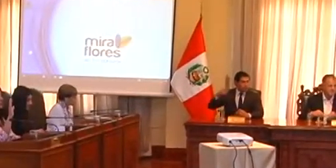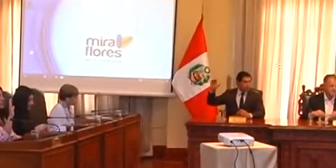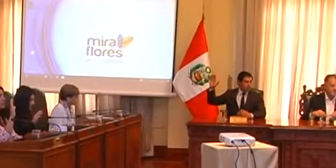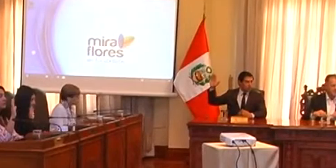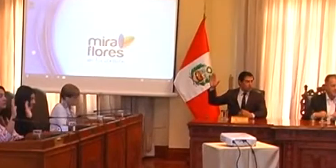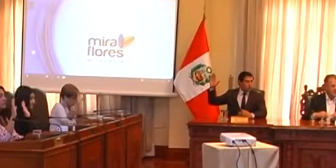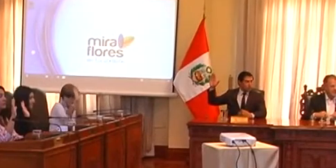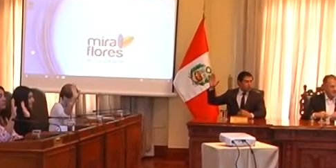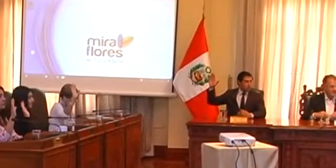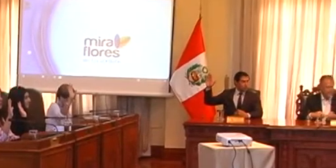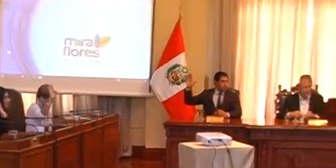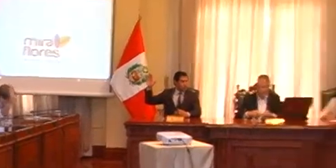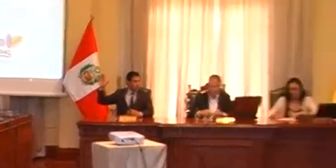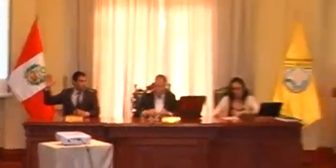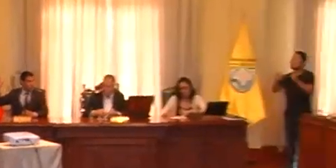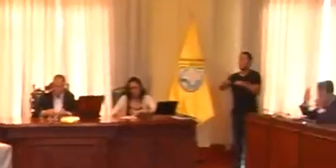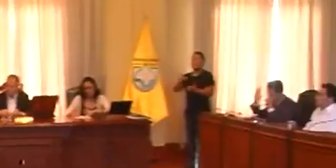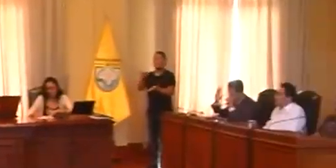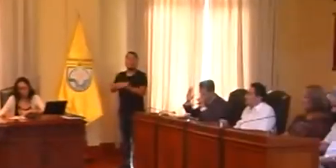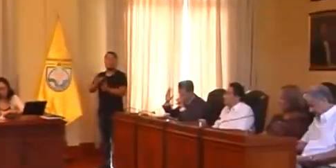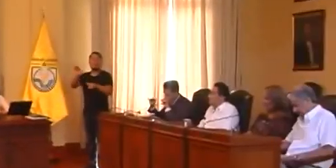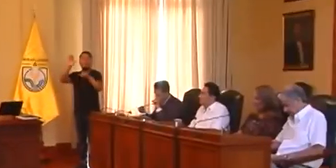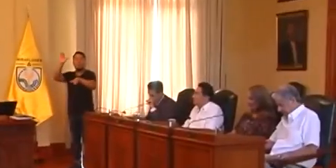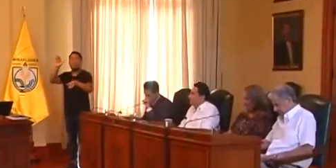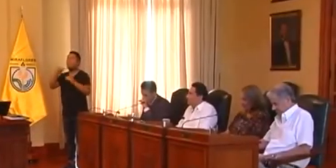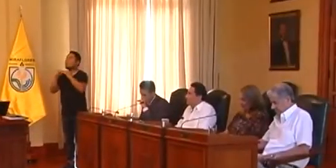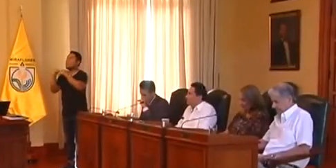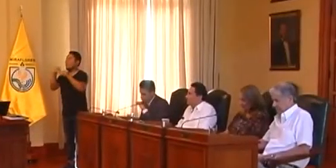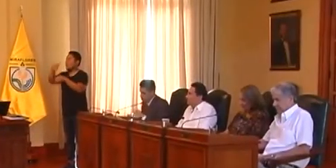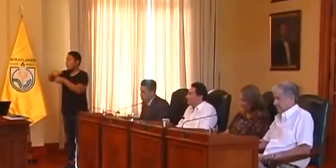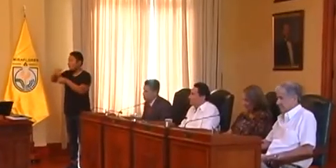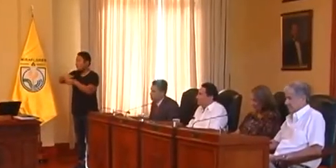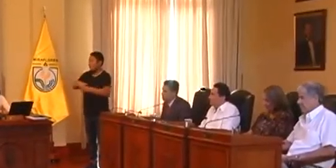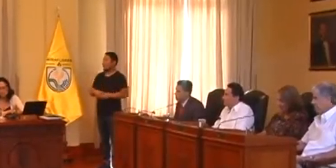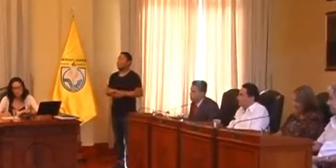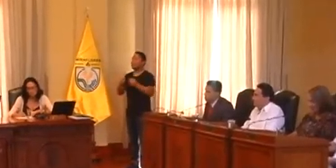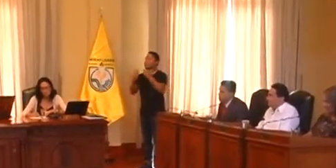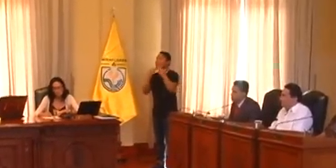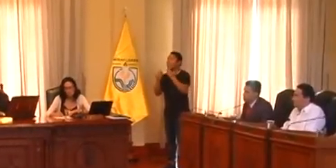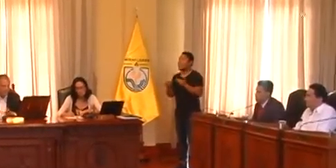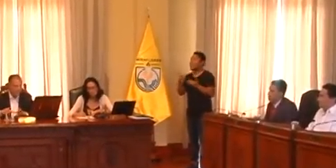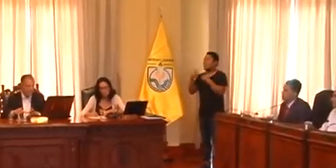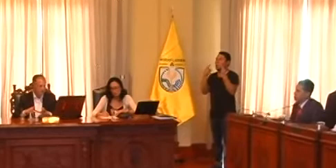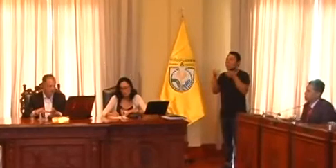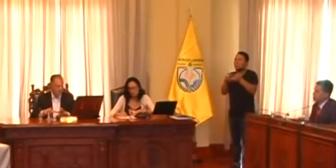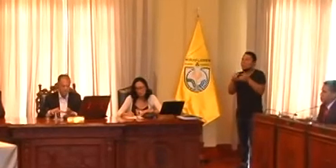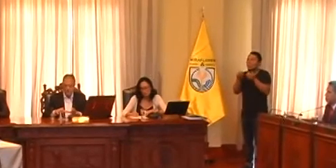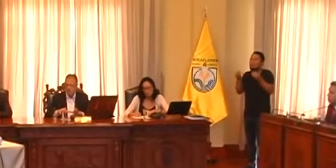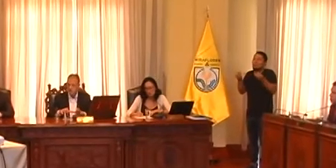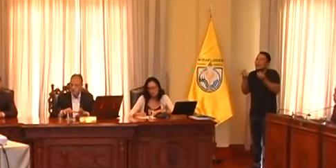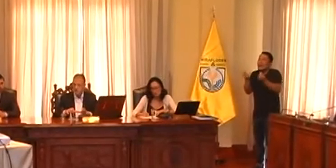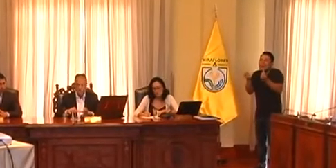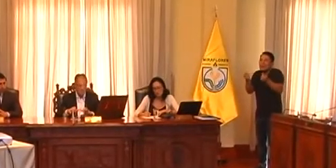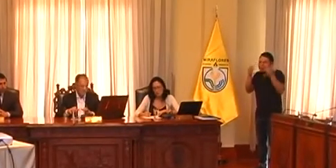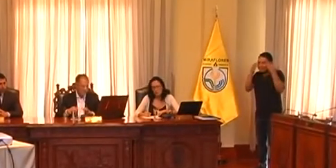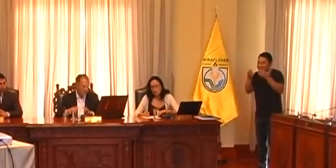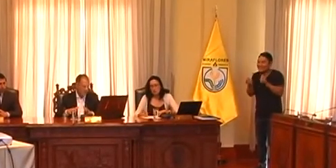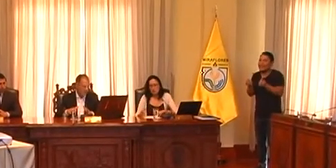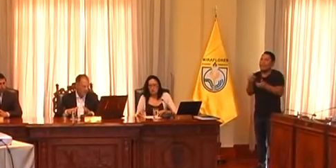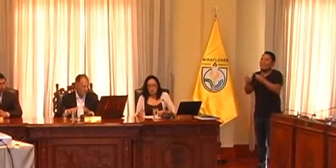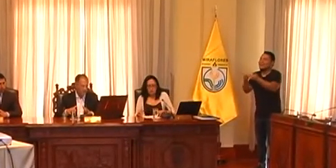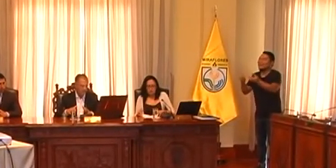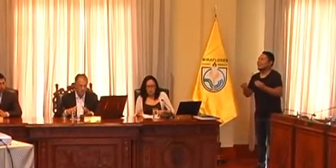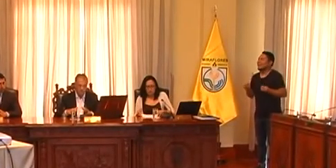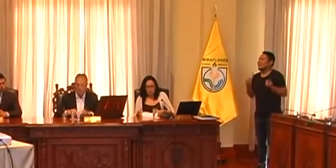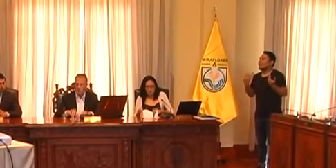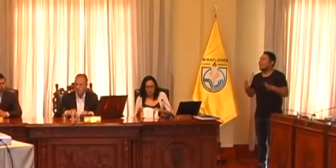conformidad, se aprueba también por unanimidad de votos. Muchas gracias. Ha sido una sesión muy concentrada, muy rápida, pero que ya venía